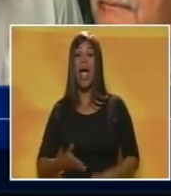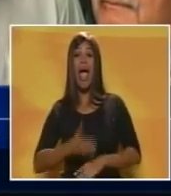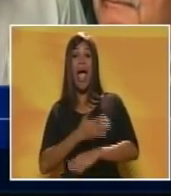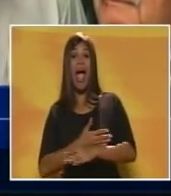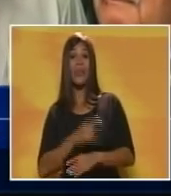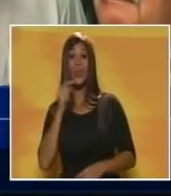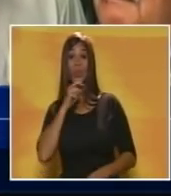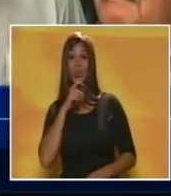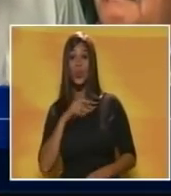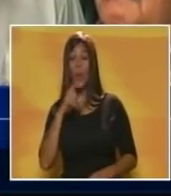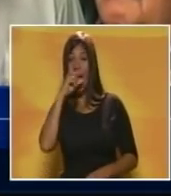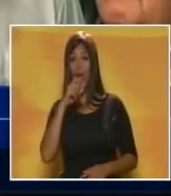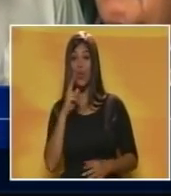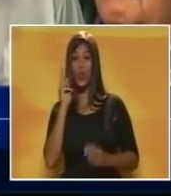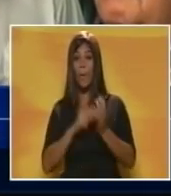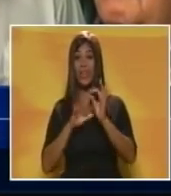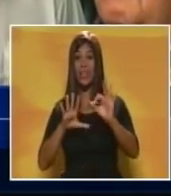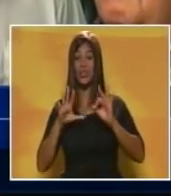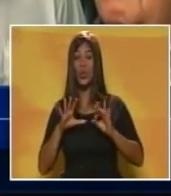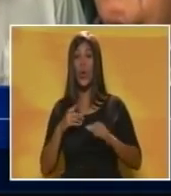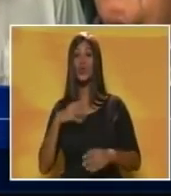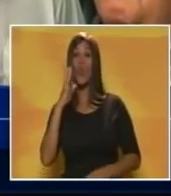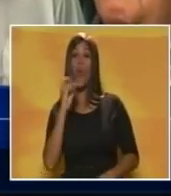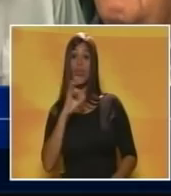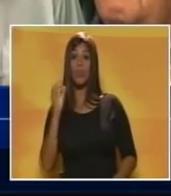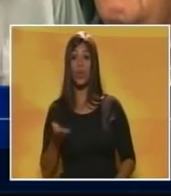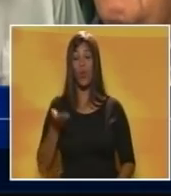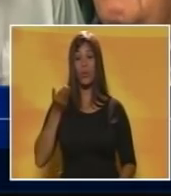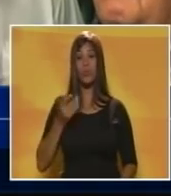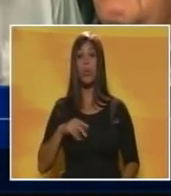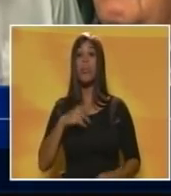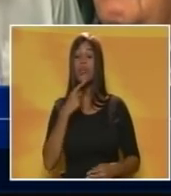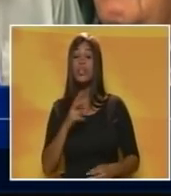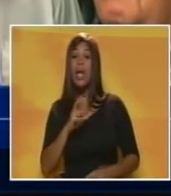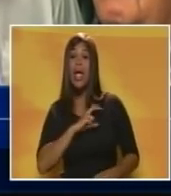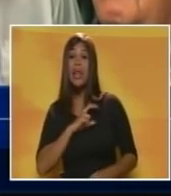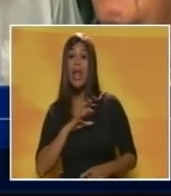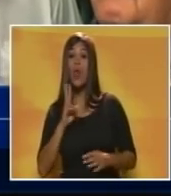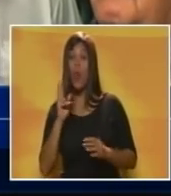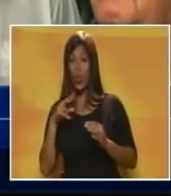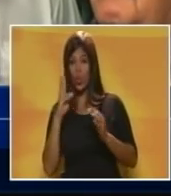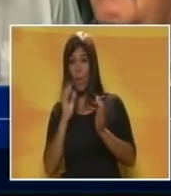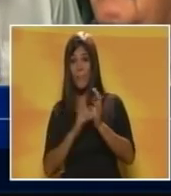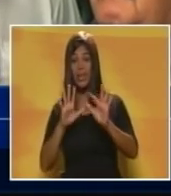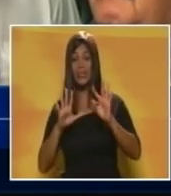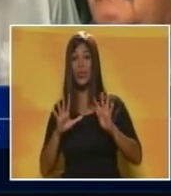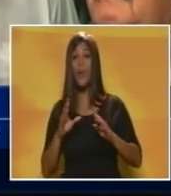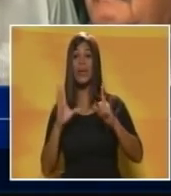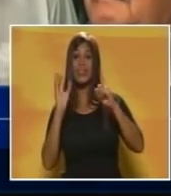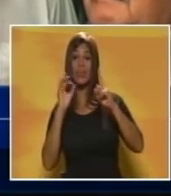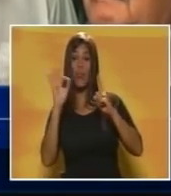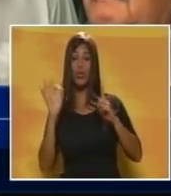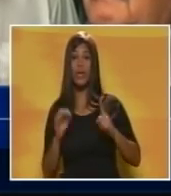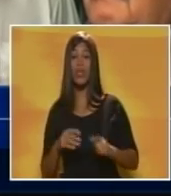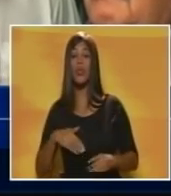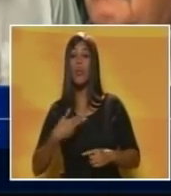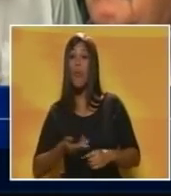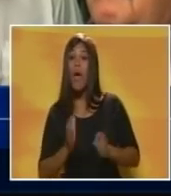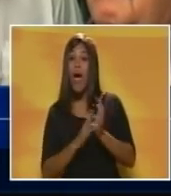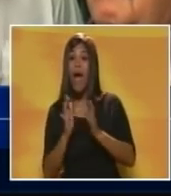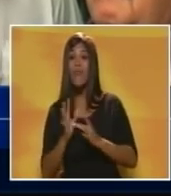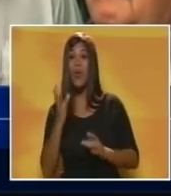del 2018 era un 40%, a partir de enero 2019 60%, a partir de abril era